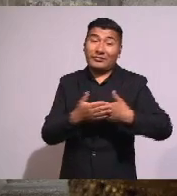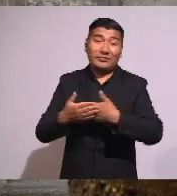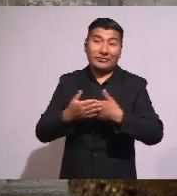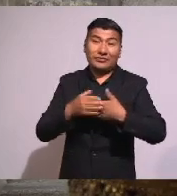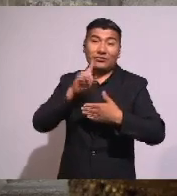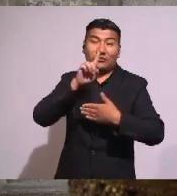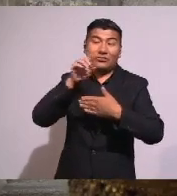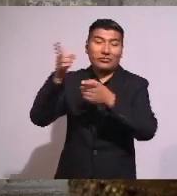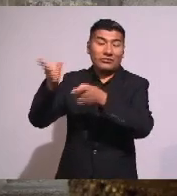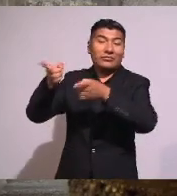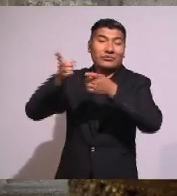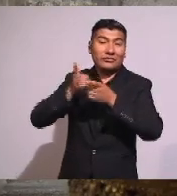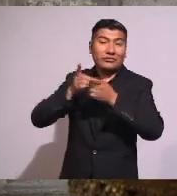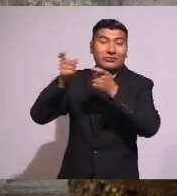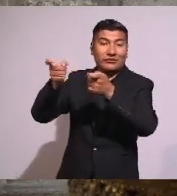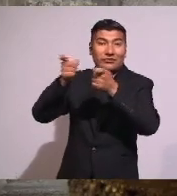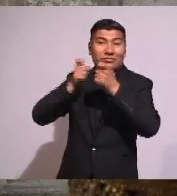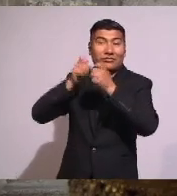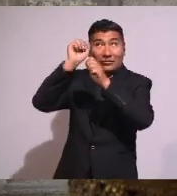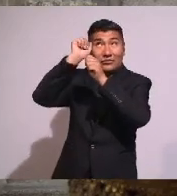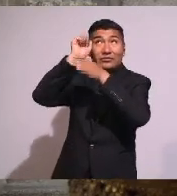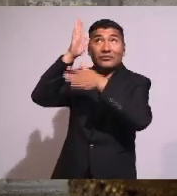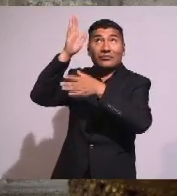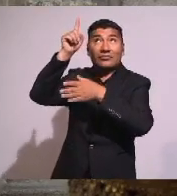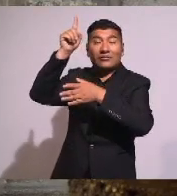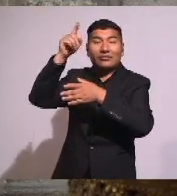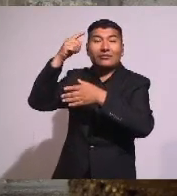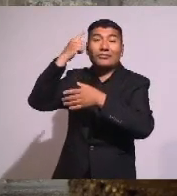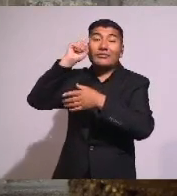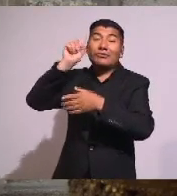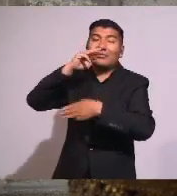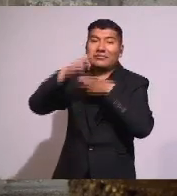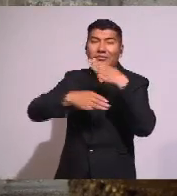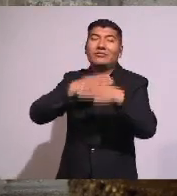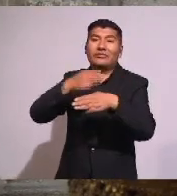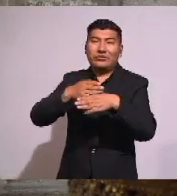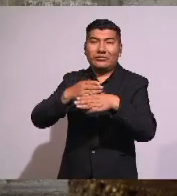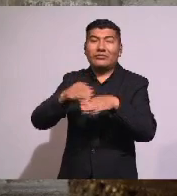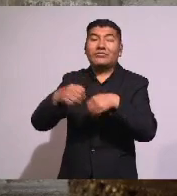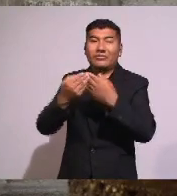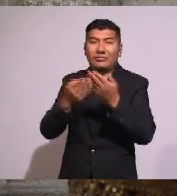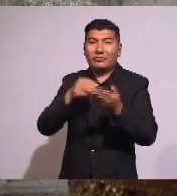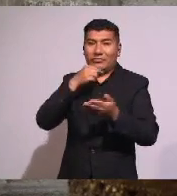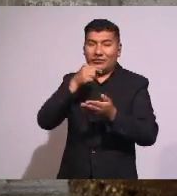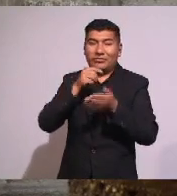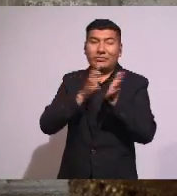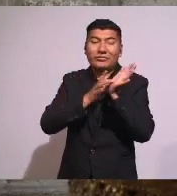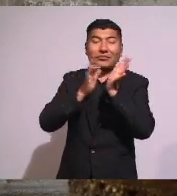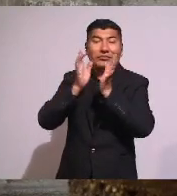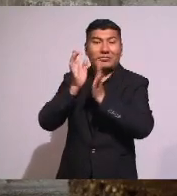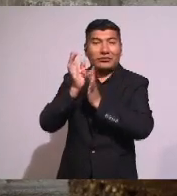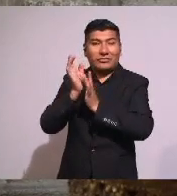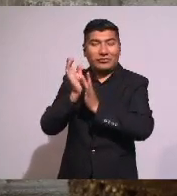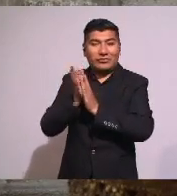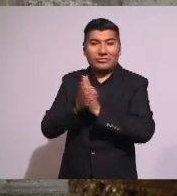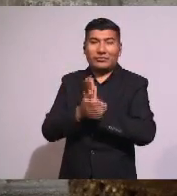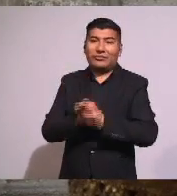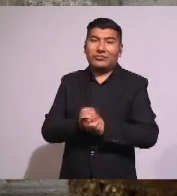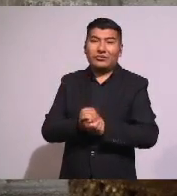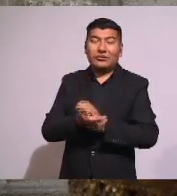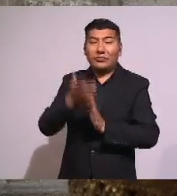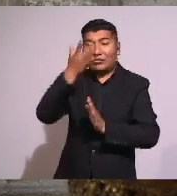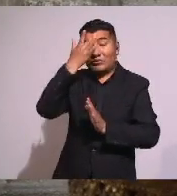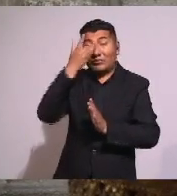don, un regalo del Padre para la humanidad, como dirá Jesús dialogando con Nicodemo: